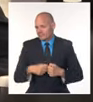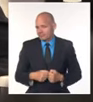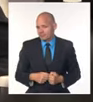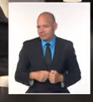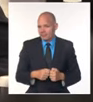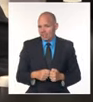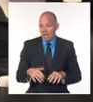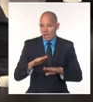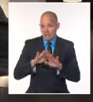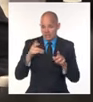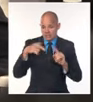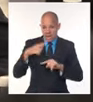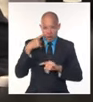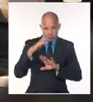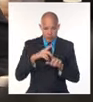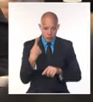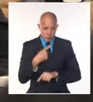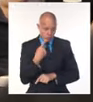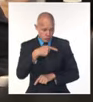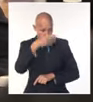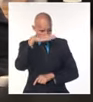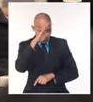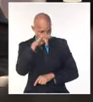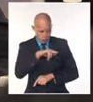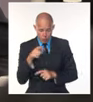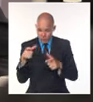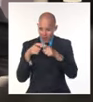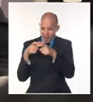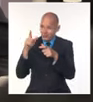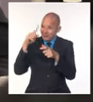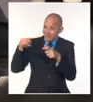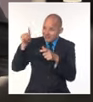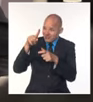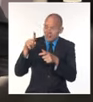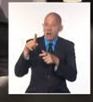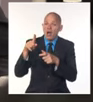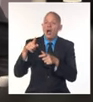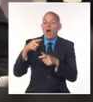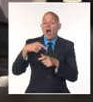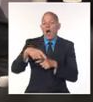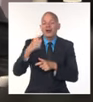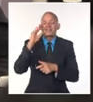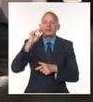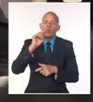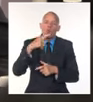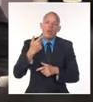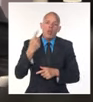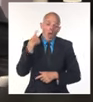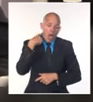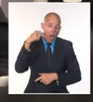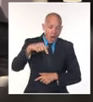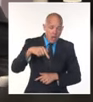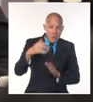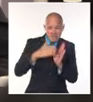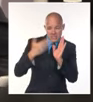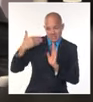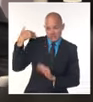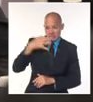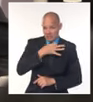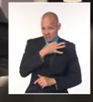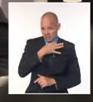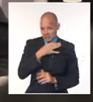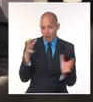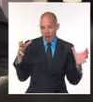conjunta entre Cuba y la Comisión Económica Euroasiática en La Habana en enero del presente año representó un hito en